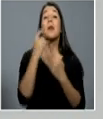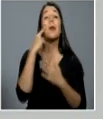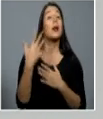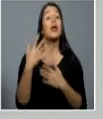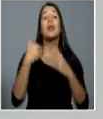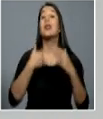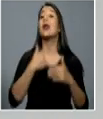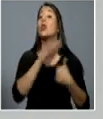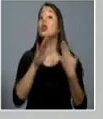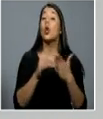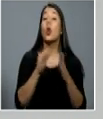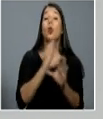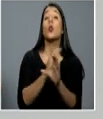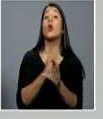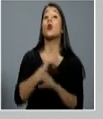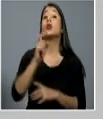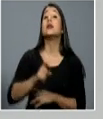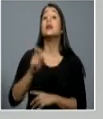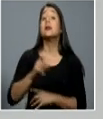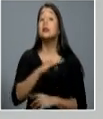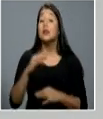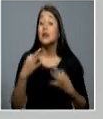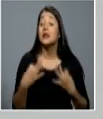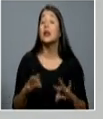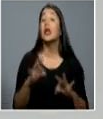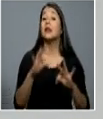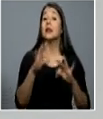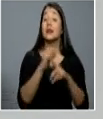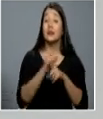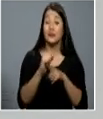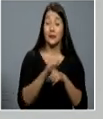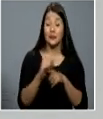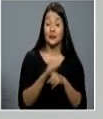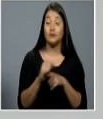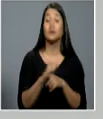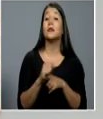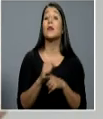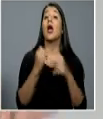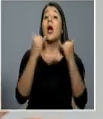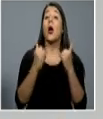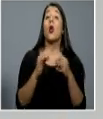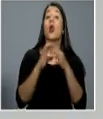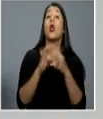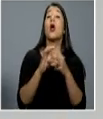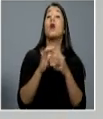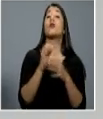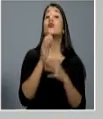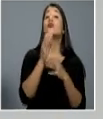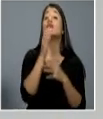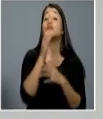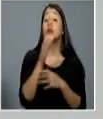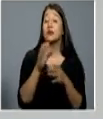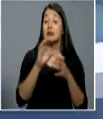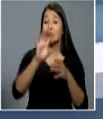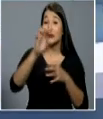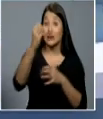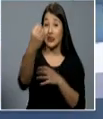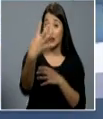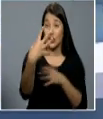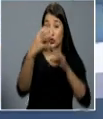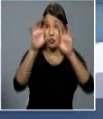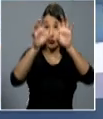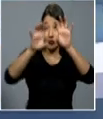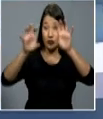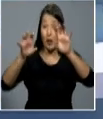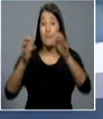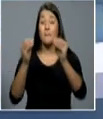los cuidados necesarios y que practiquen las recomendaciones con relación a sobre todo la salud prenatal